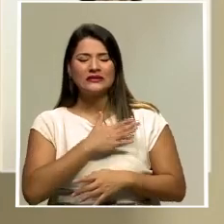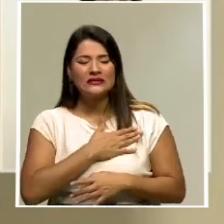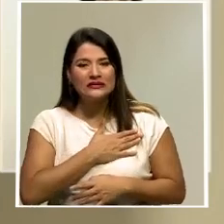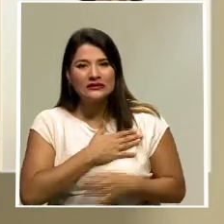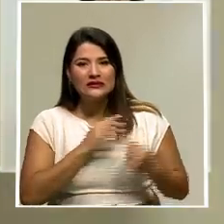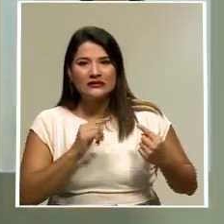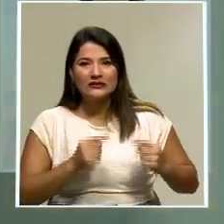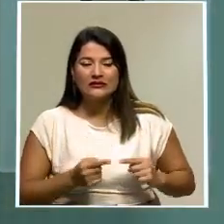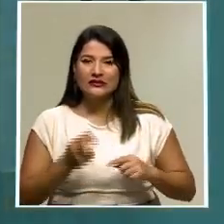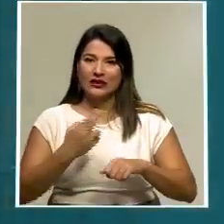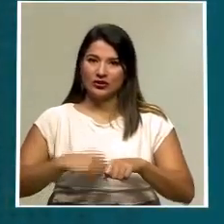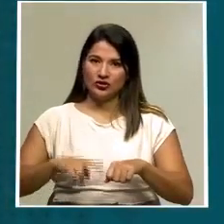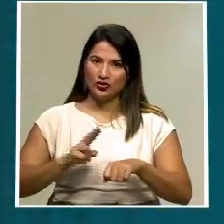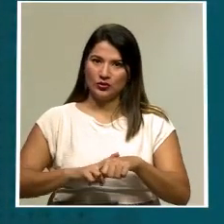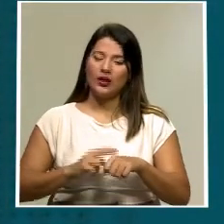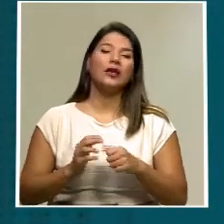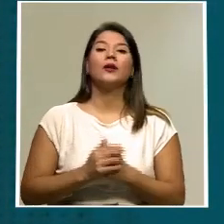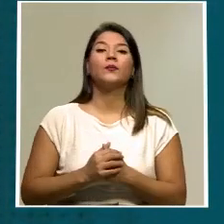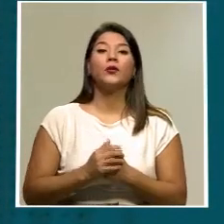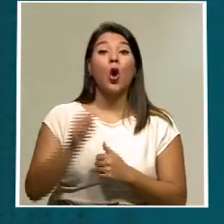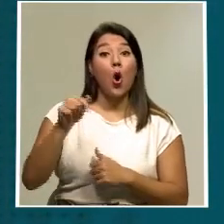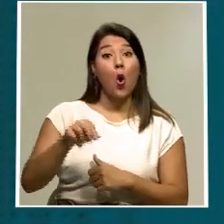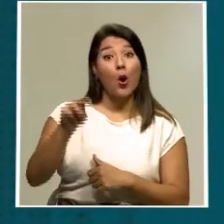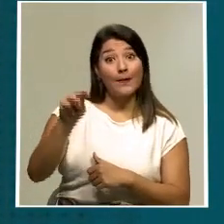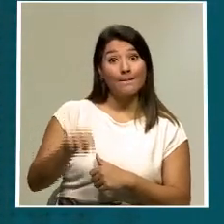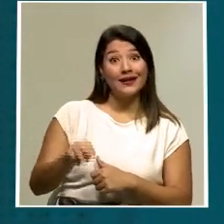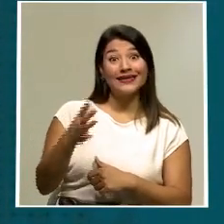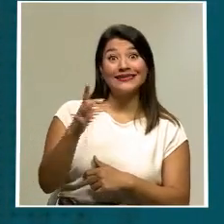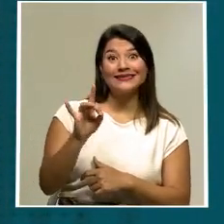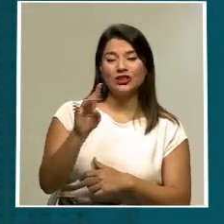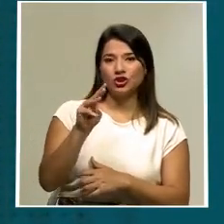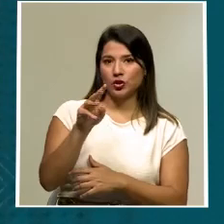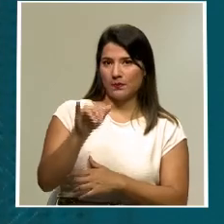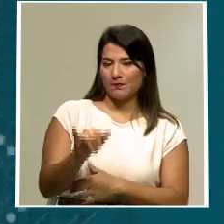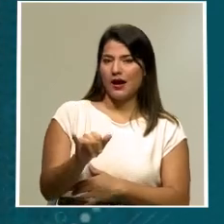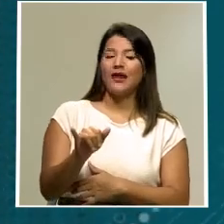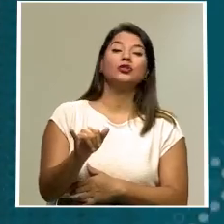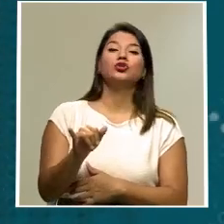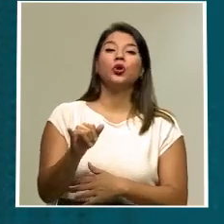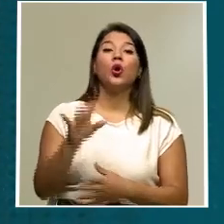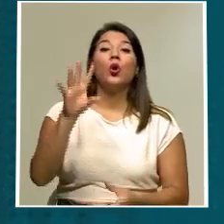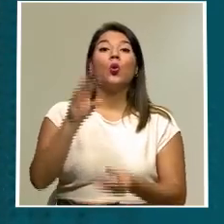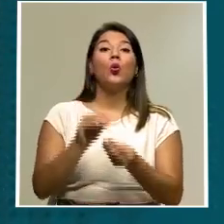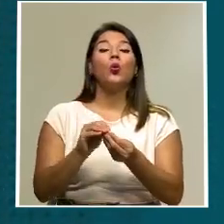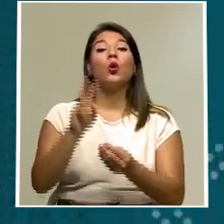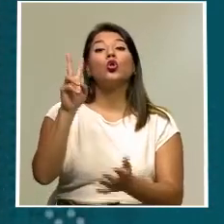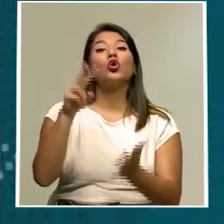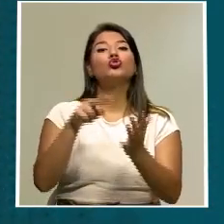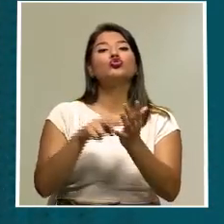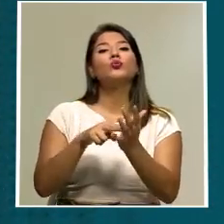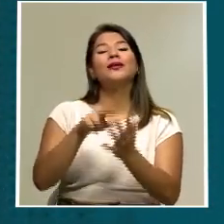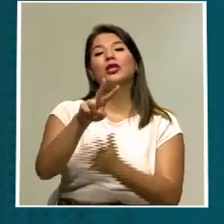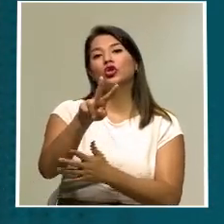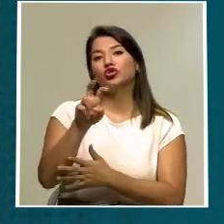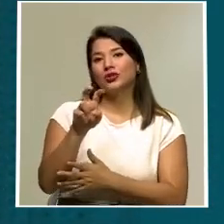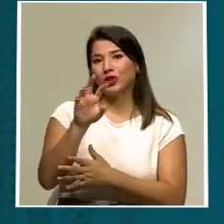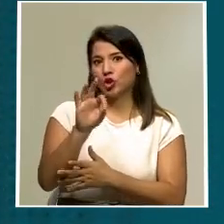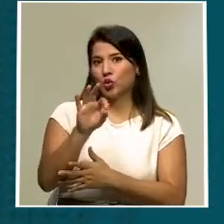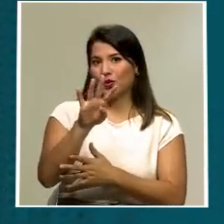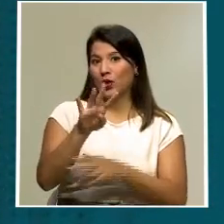muy fuerte. Específicamente, hoy martes 18 de mayo se registraron 2.294